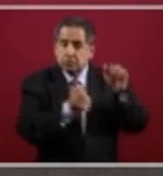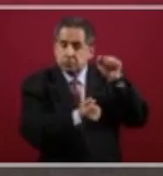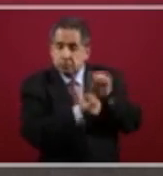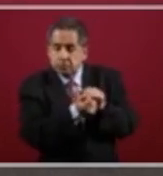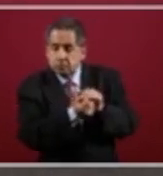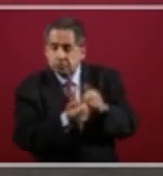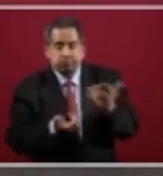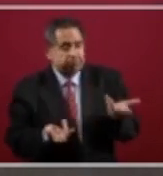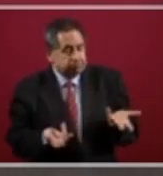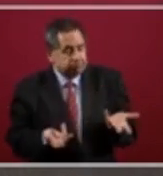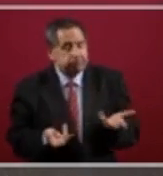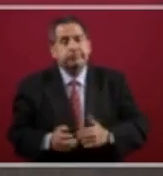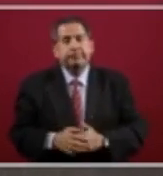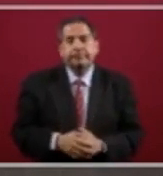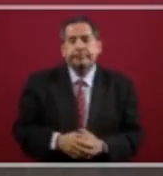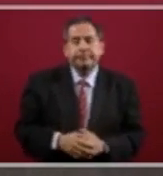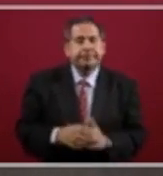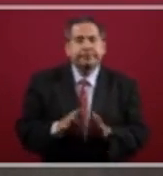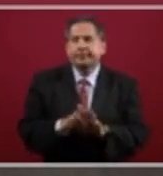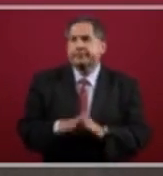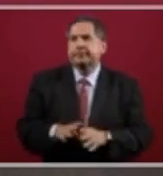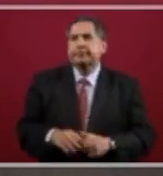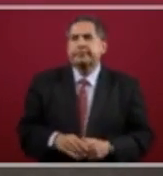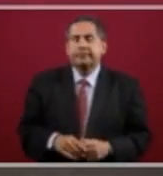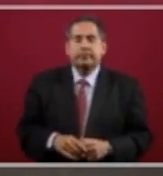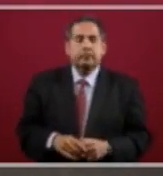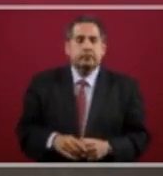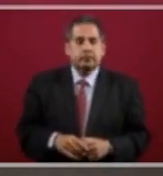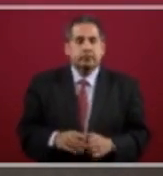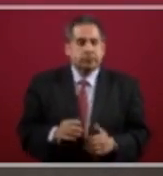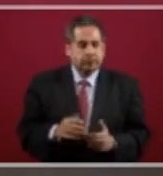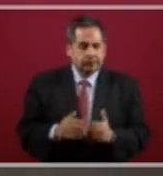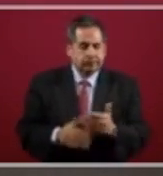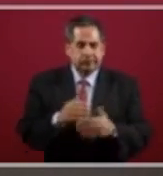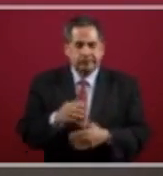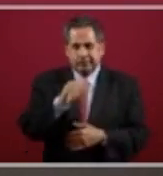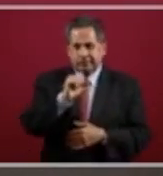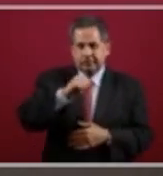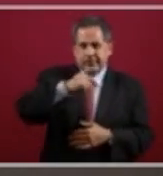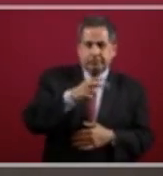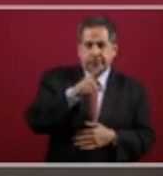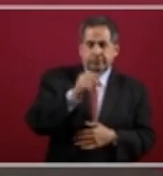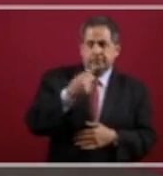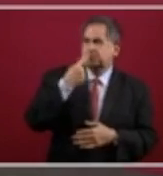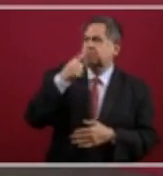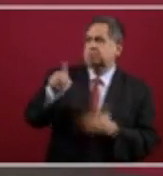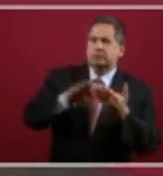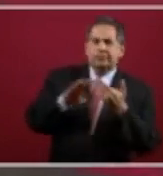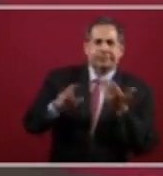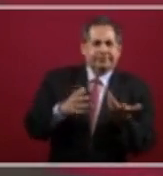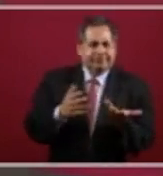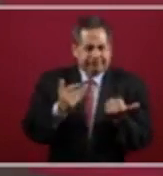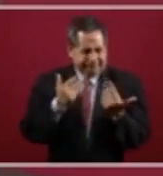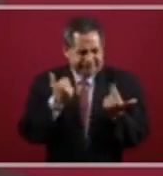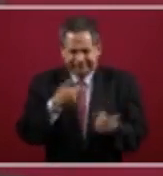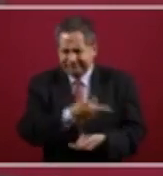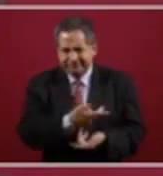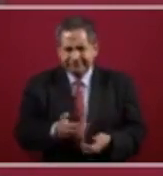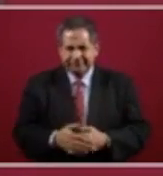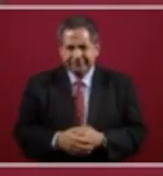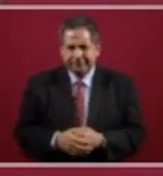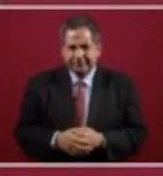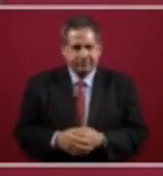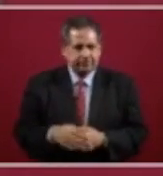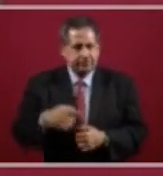Imagínense cómo va a proceder un amparo, es una